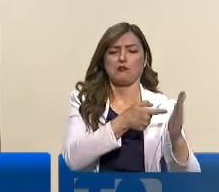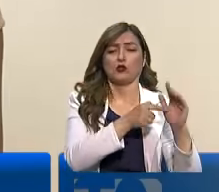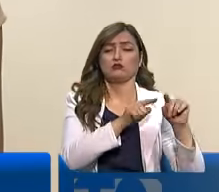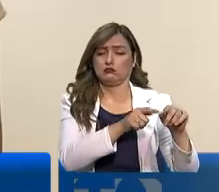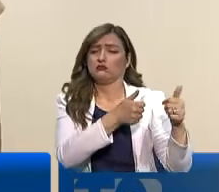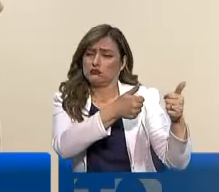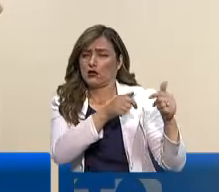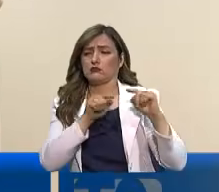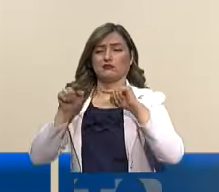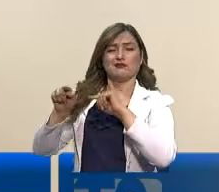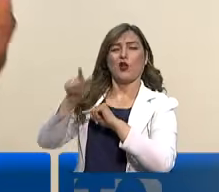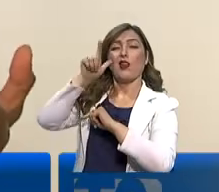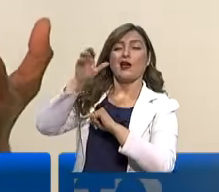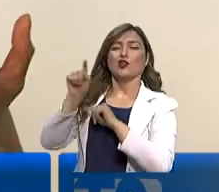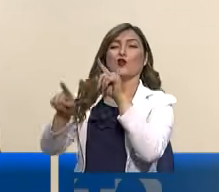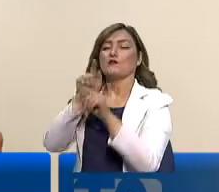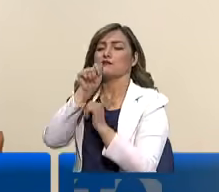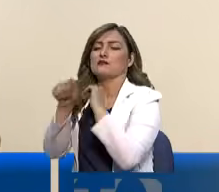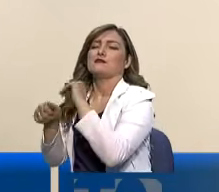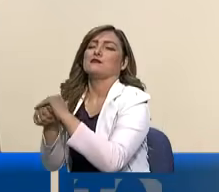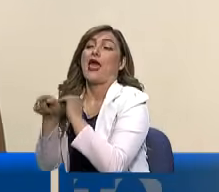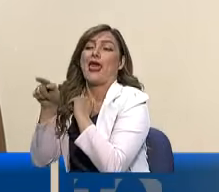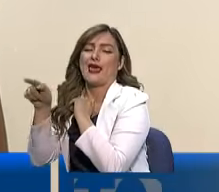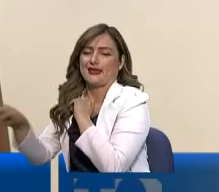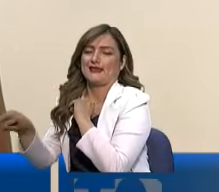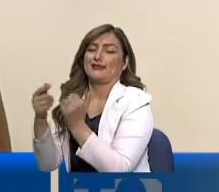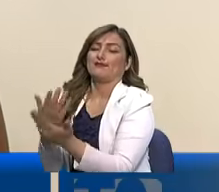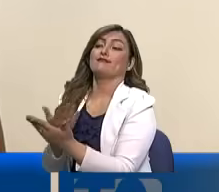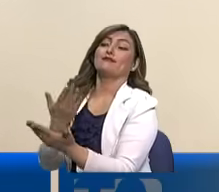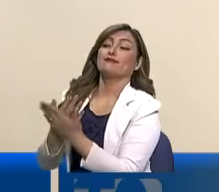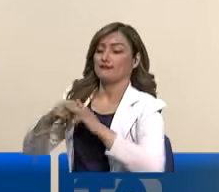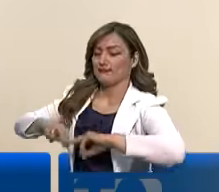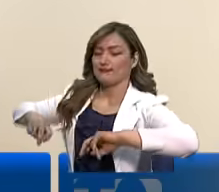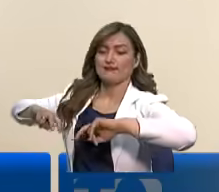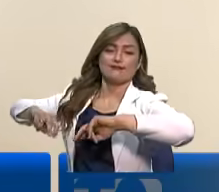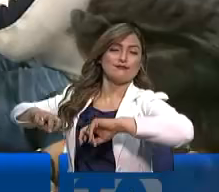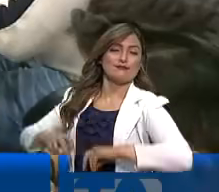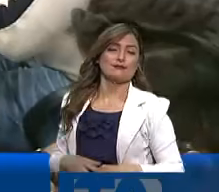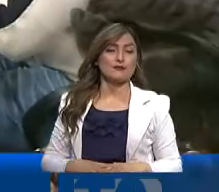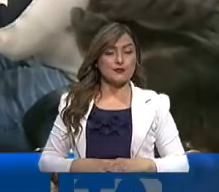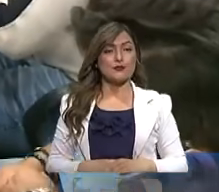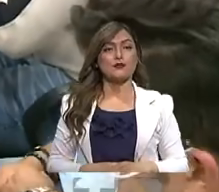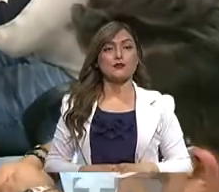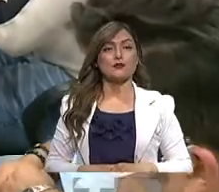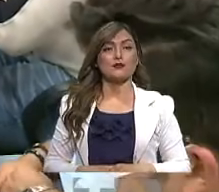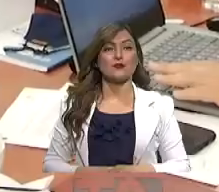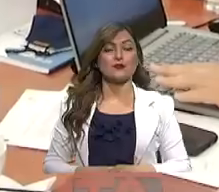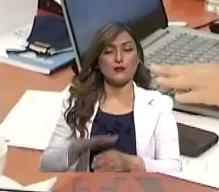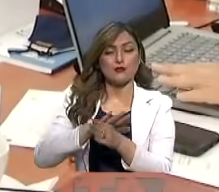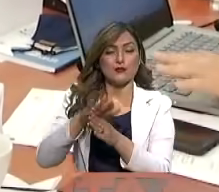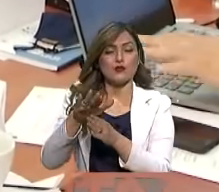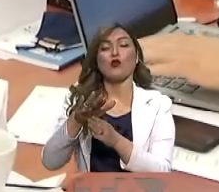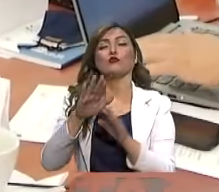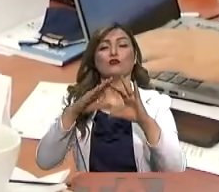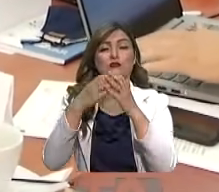y el que contamos nosotros en su declaración patrimonial. Y también anunció que invitará a la